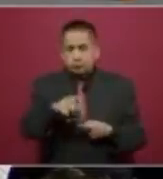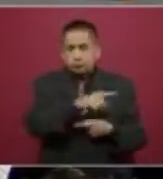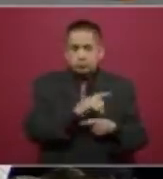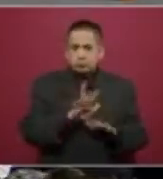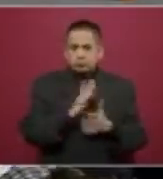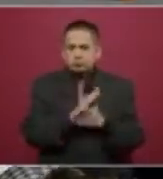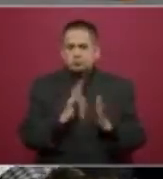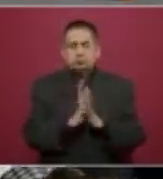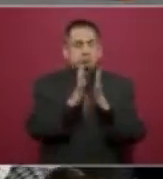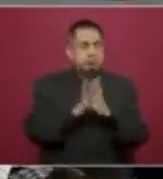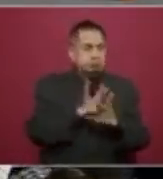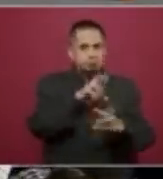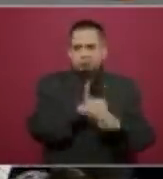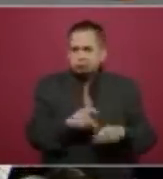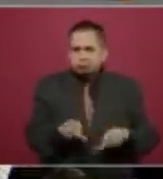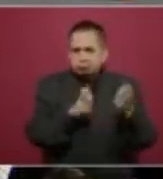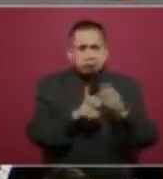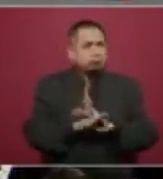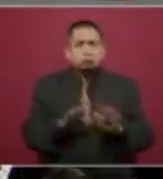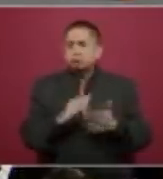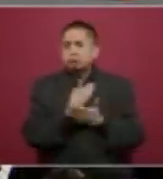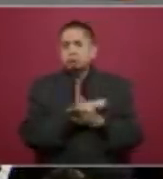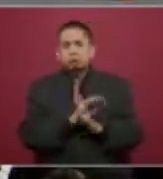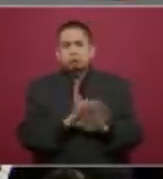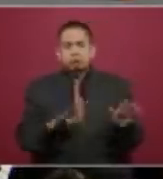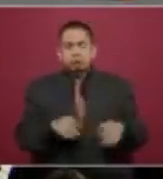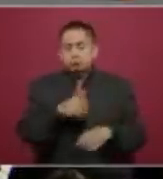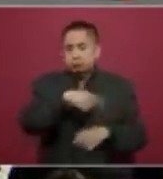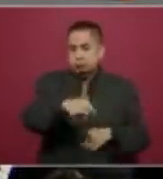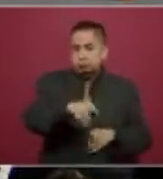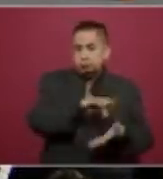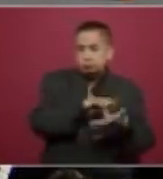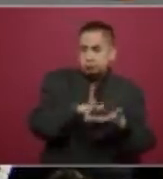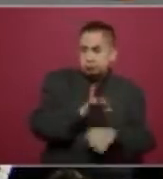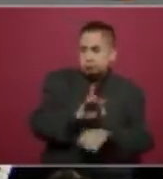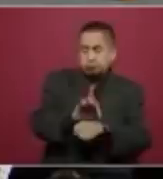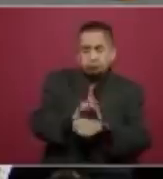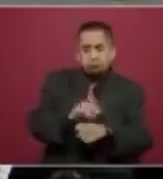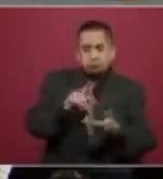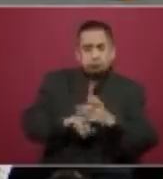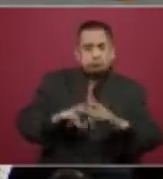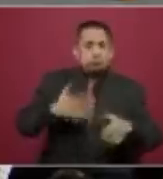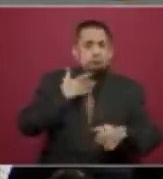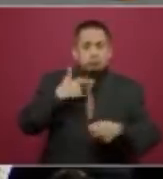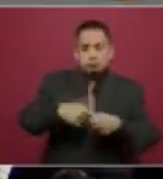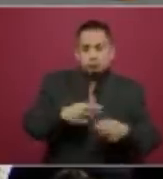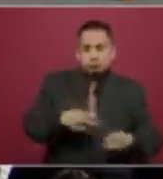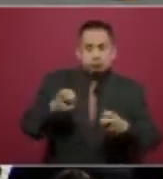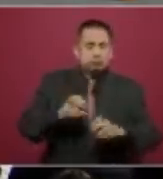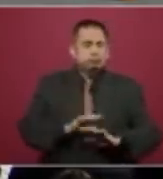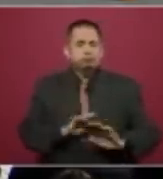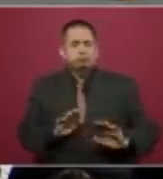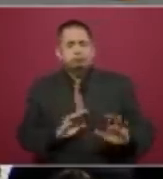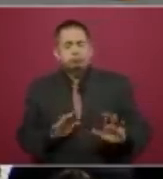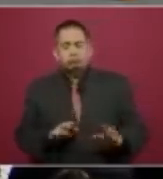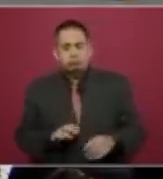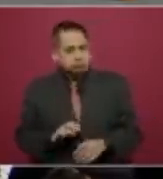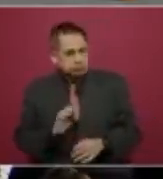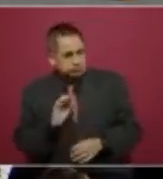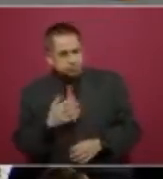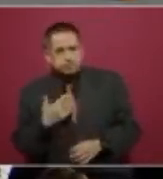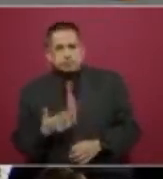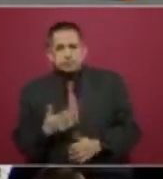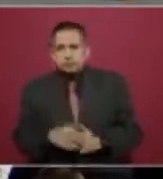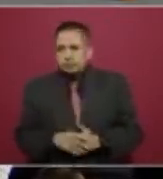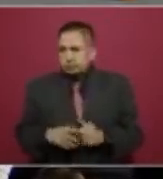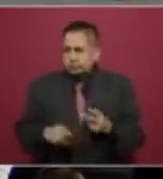participando, no apoyando a las bandas que se dedican al robo de combustible.